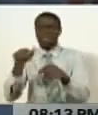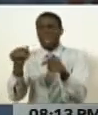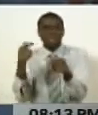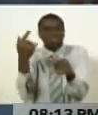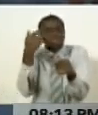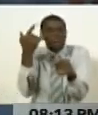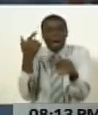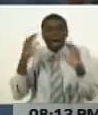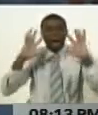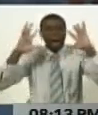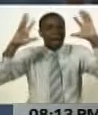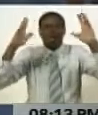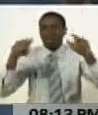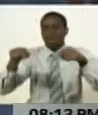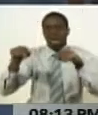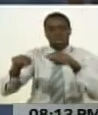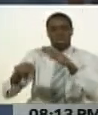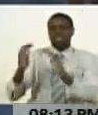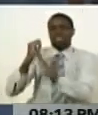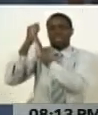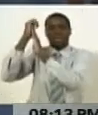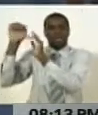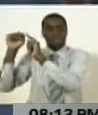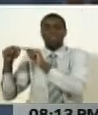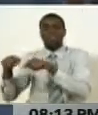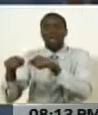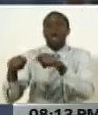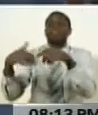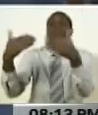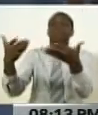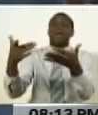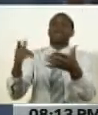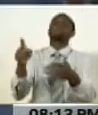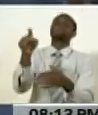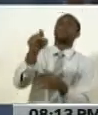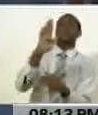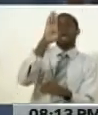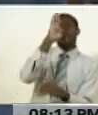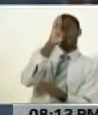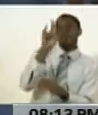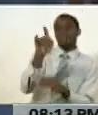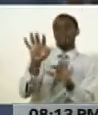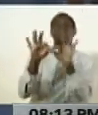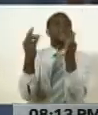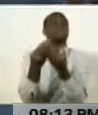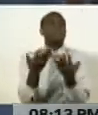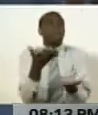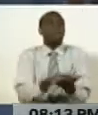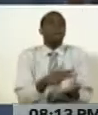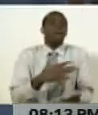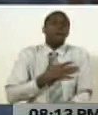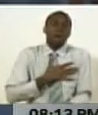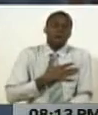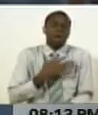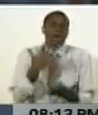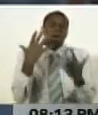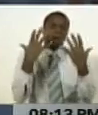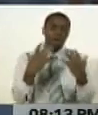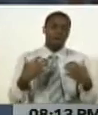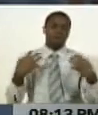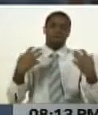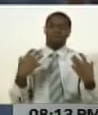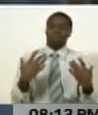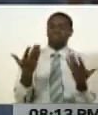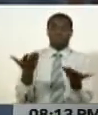estos dirigentes de la derecha conlleven a enlutar a una familia barinesa, porque lamentablemente la vida pues no